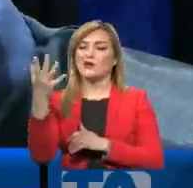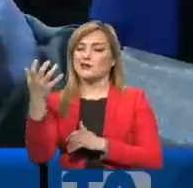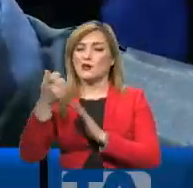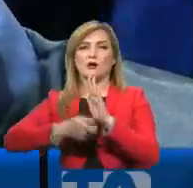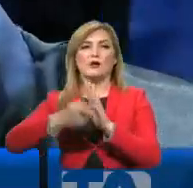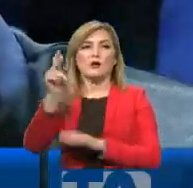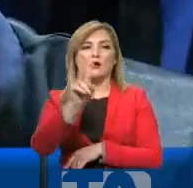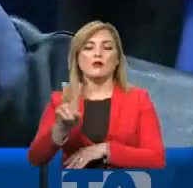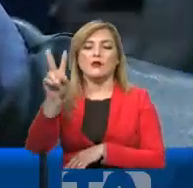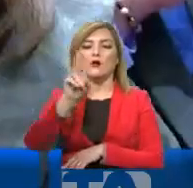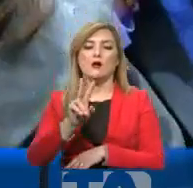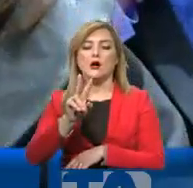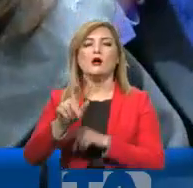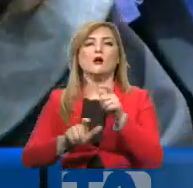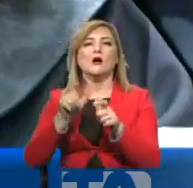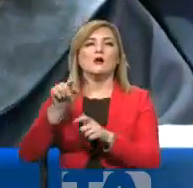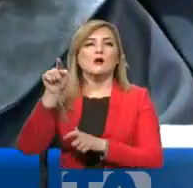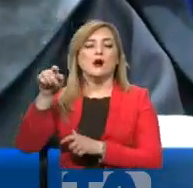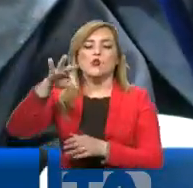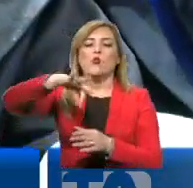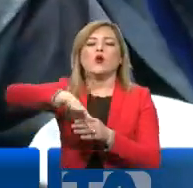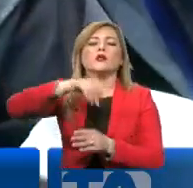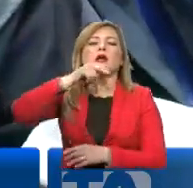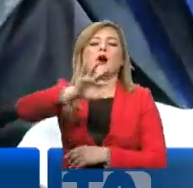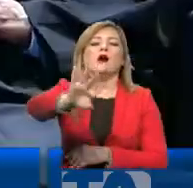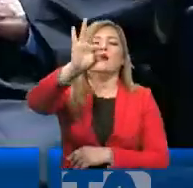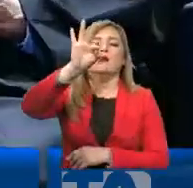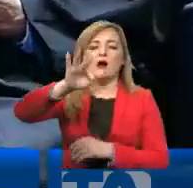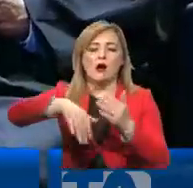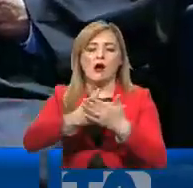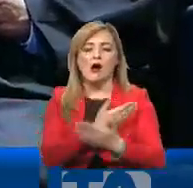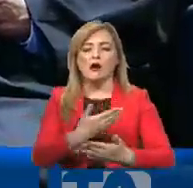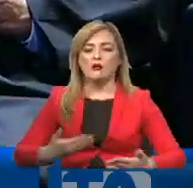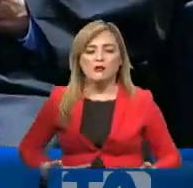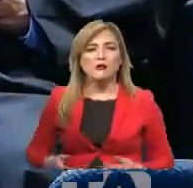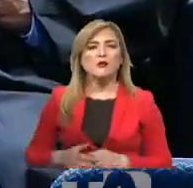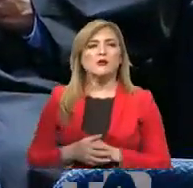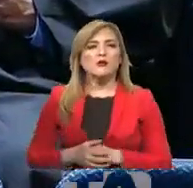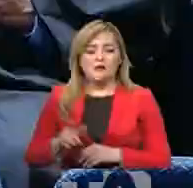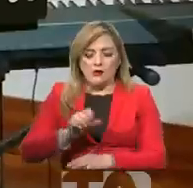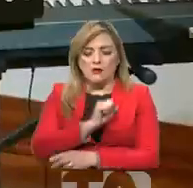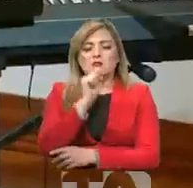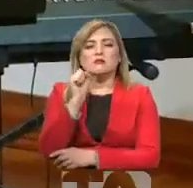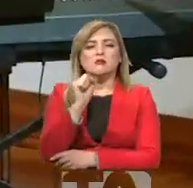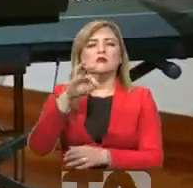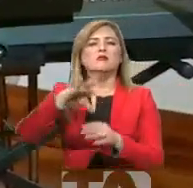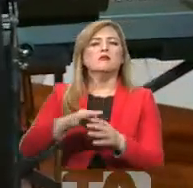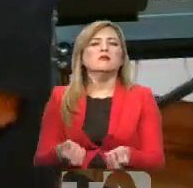el viernes, con el quórum requerido, los magistrados votarán para elegir a su próximo presidente. Quien sea elegido requerirá un